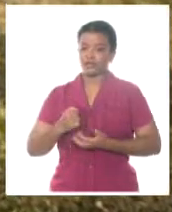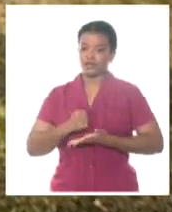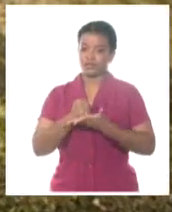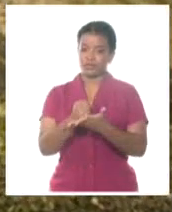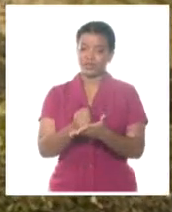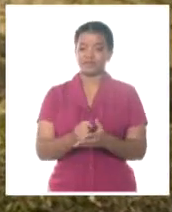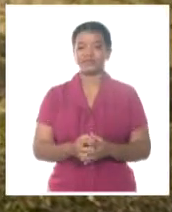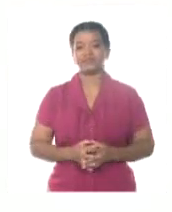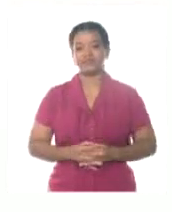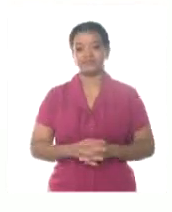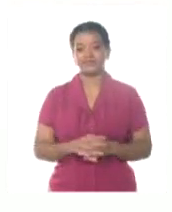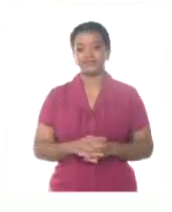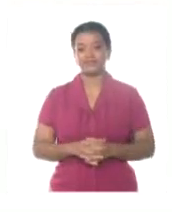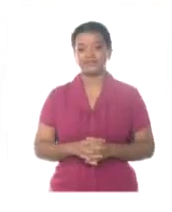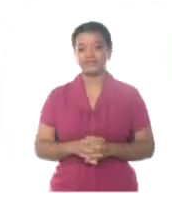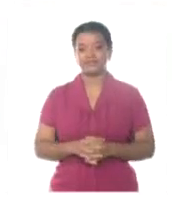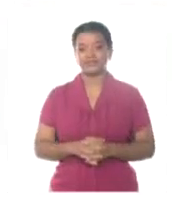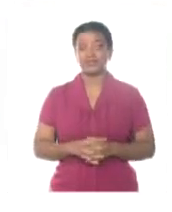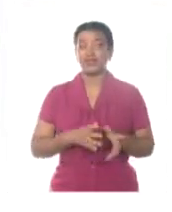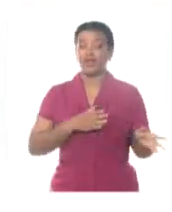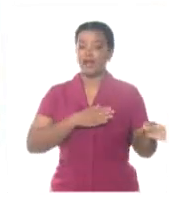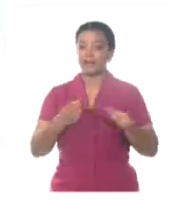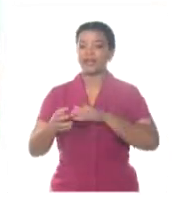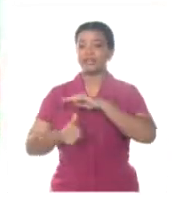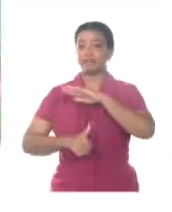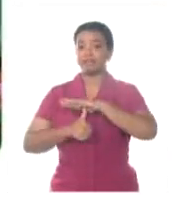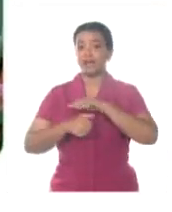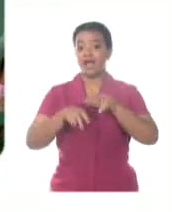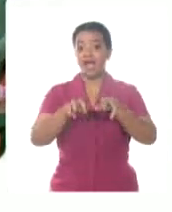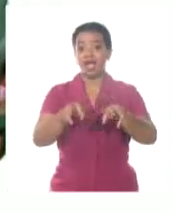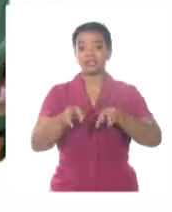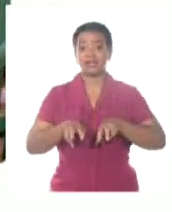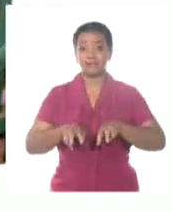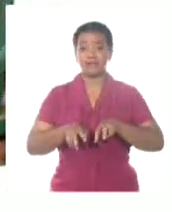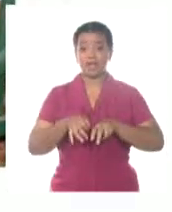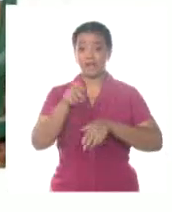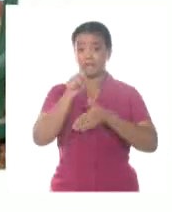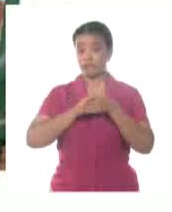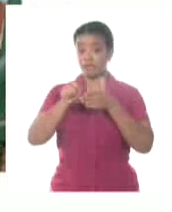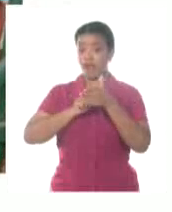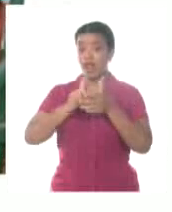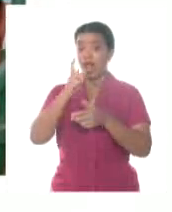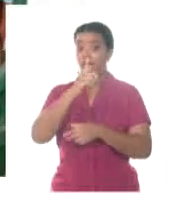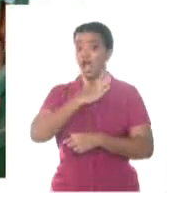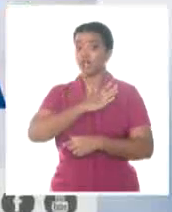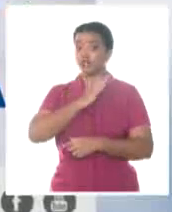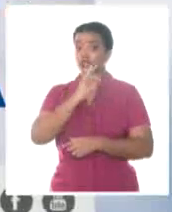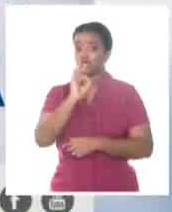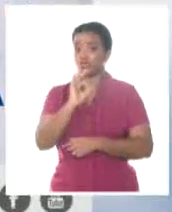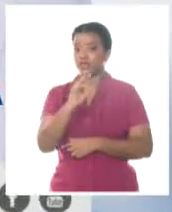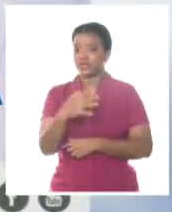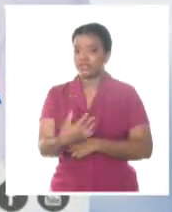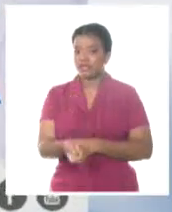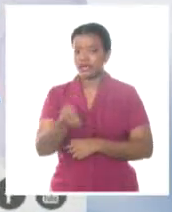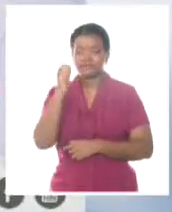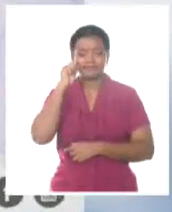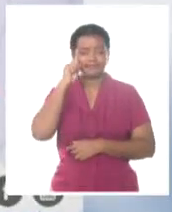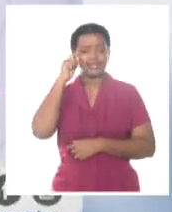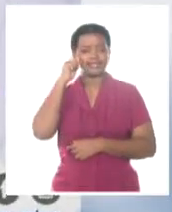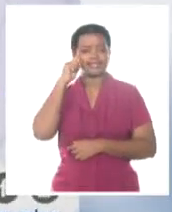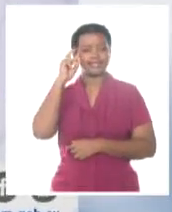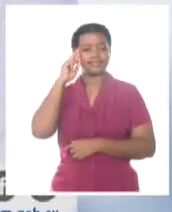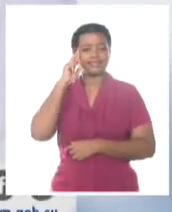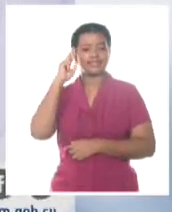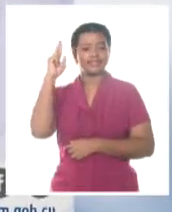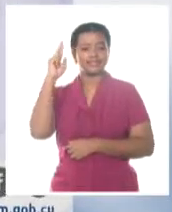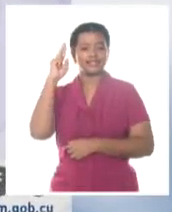cita. Por su parte, el presidente de la Asamblea Nacional del Poder Popular, Esteban Lasso Hernández, retomó el ideario martiano para felicitar a quienes son